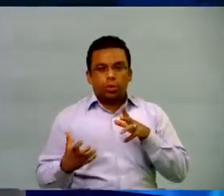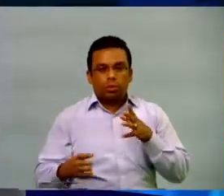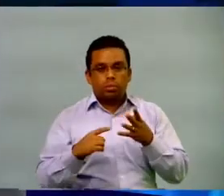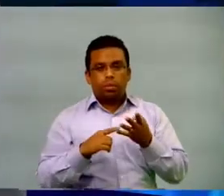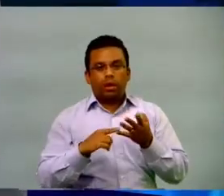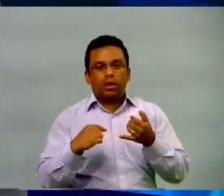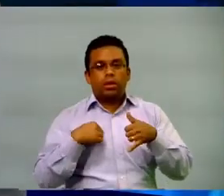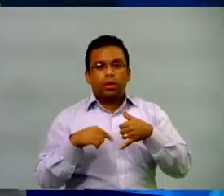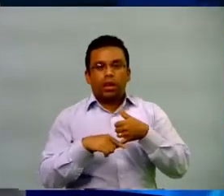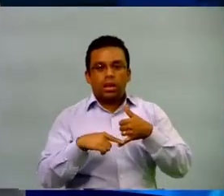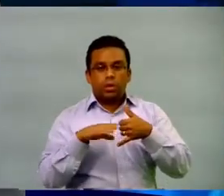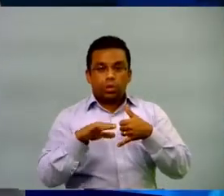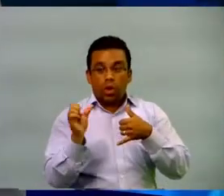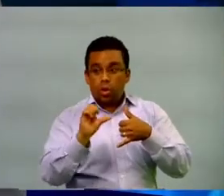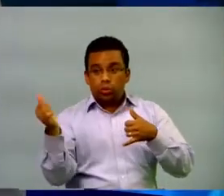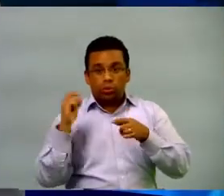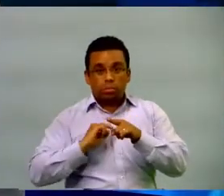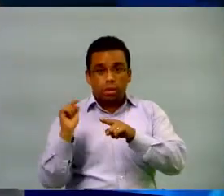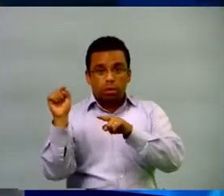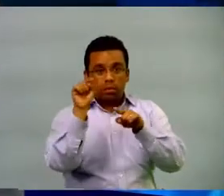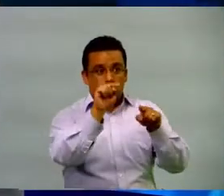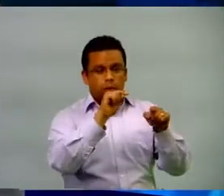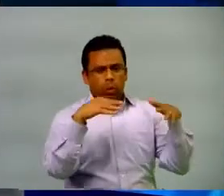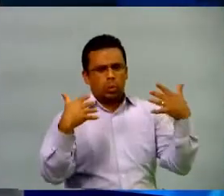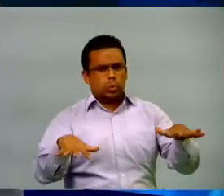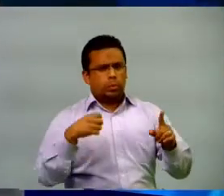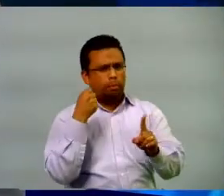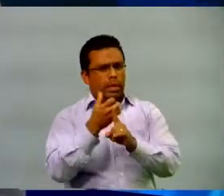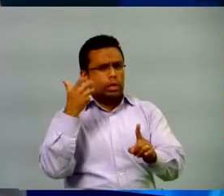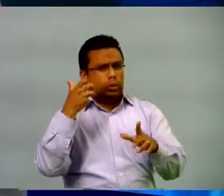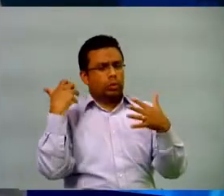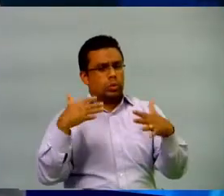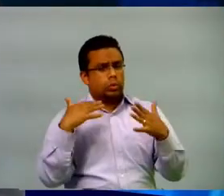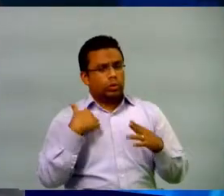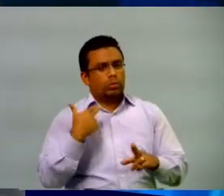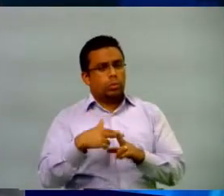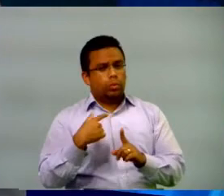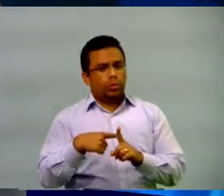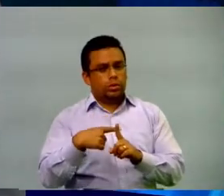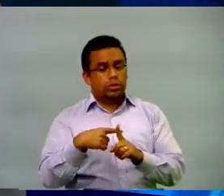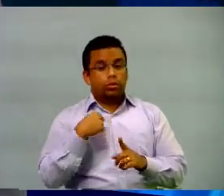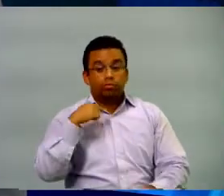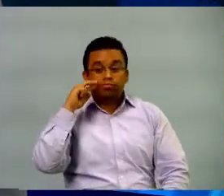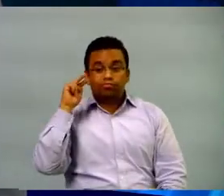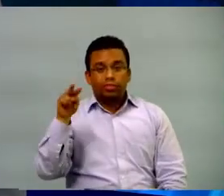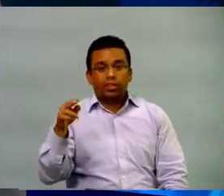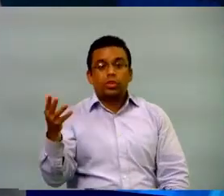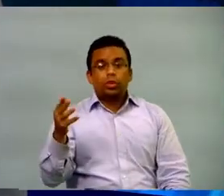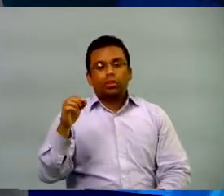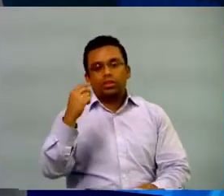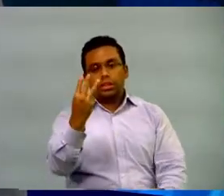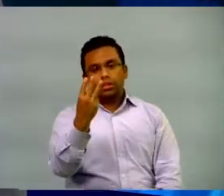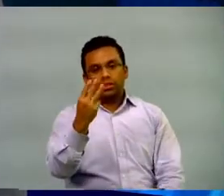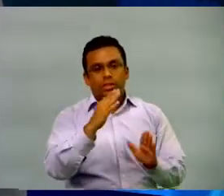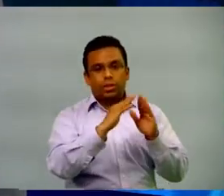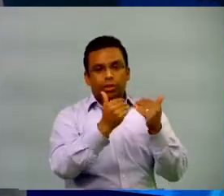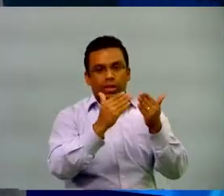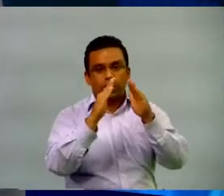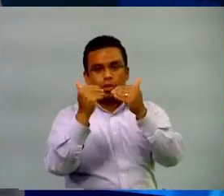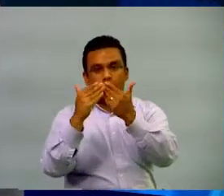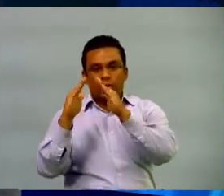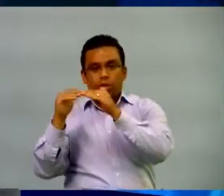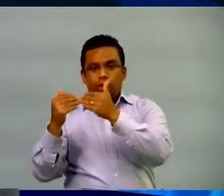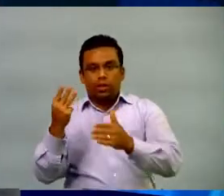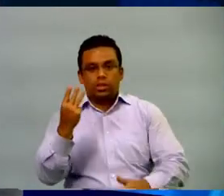causado gran impacto, impacto positivo a todos los profesores. Aquí vemos el resultado. Los tres primeros seleccionados son colegios de Montería. Muy bello el colegio